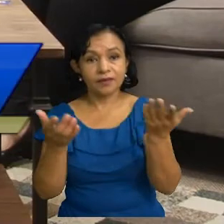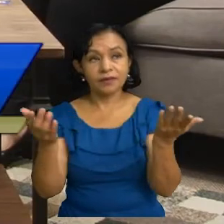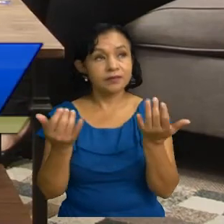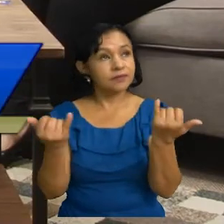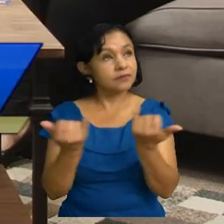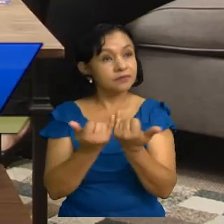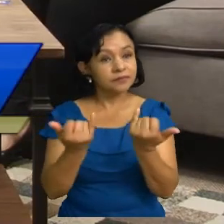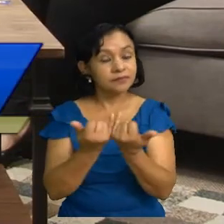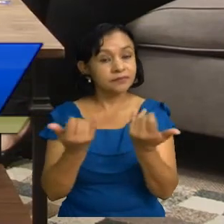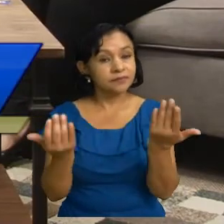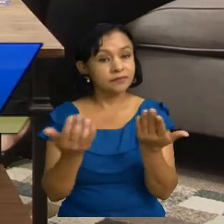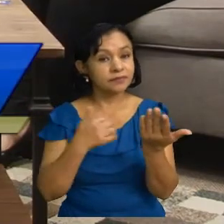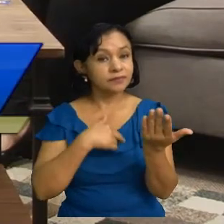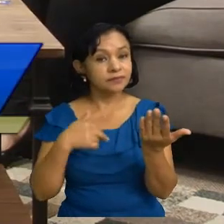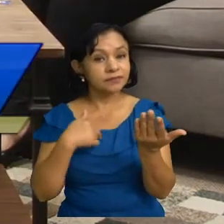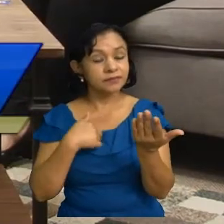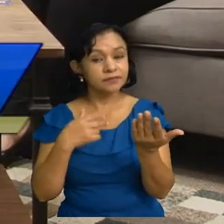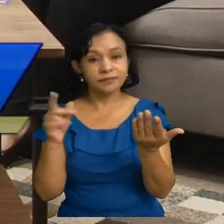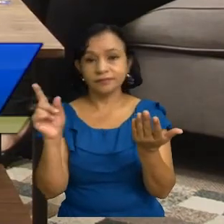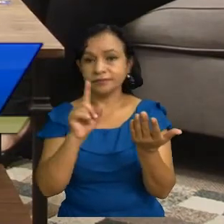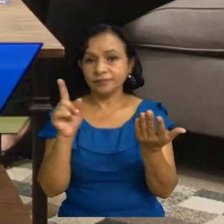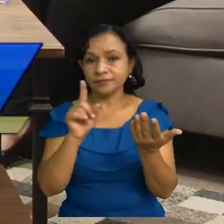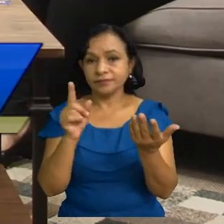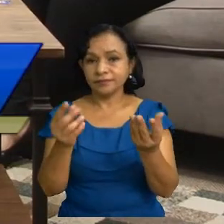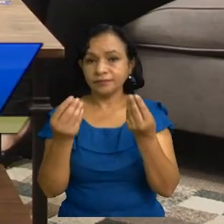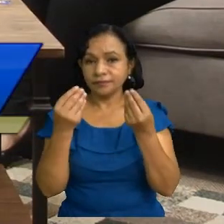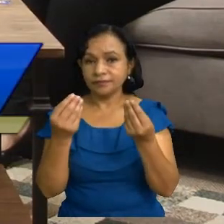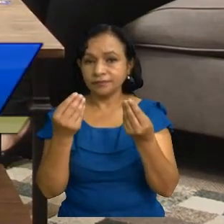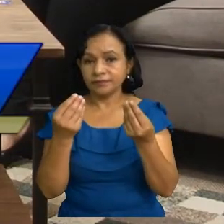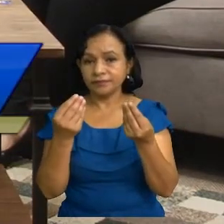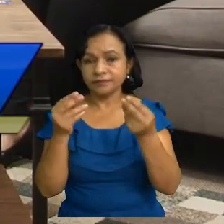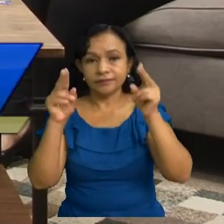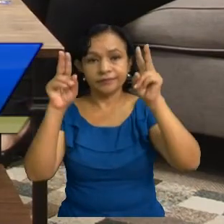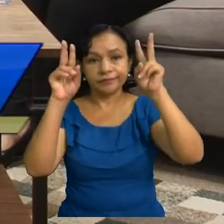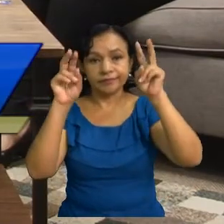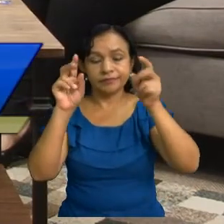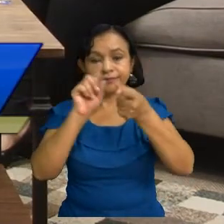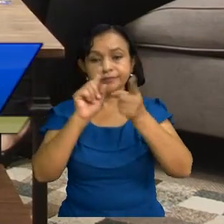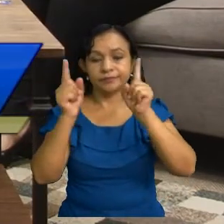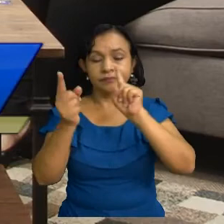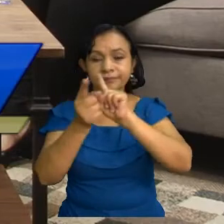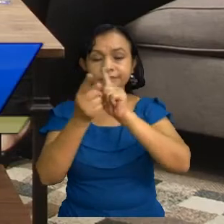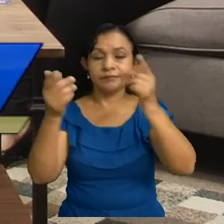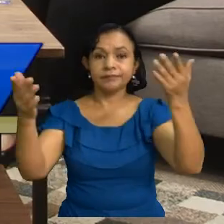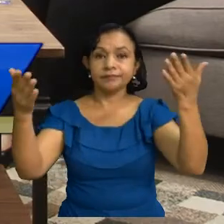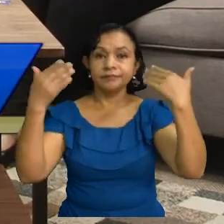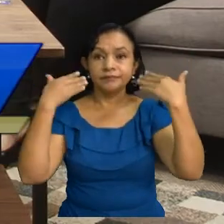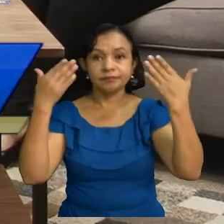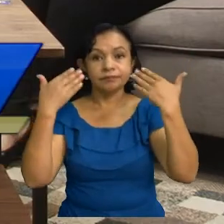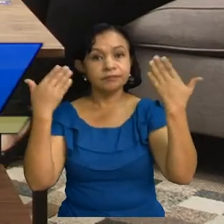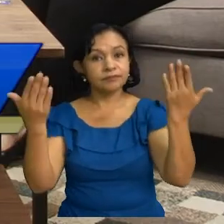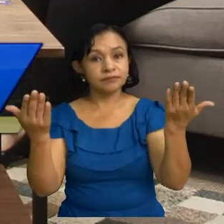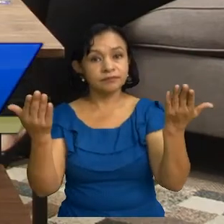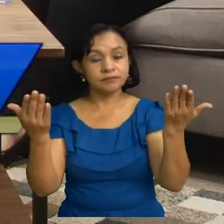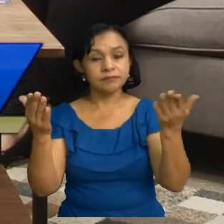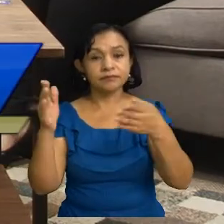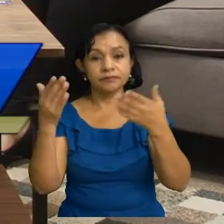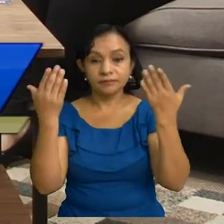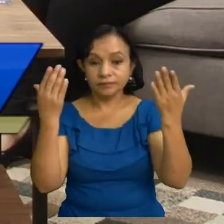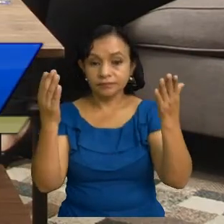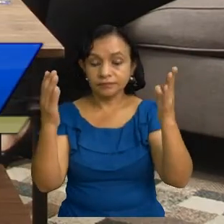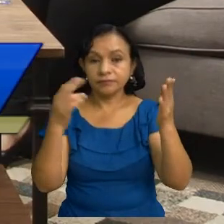ese es precisamente para no emitir mucho al tema del cambio climático y ese es uno de los procesos que ahorita